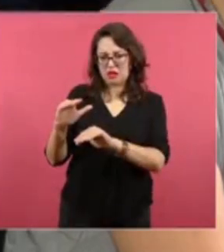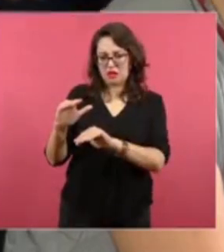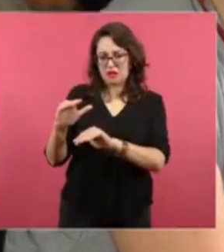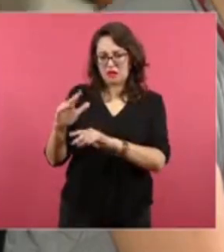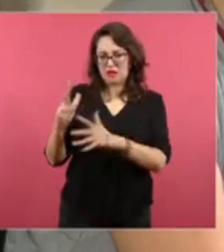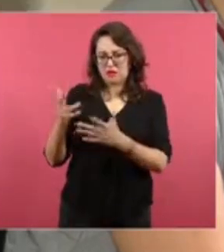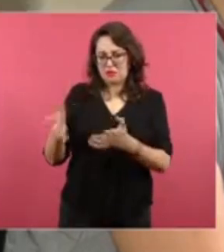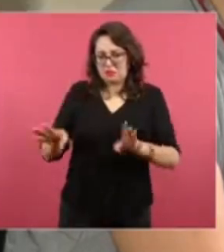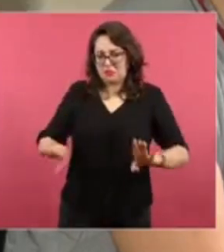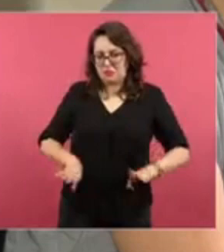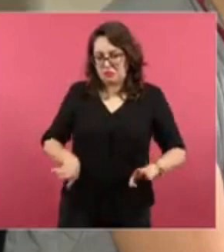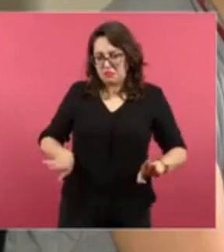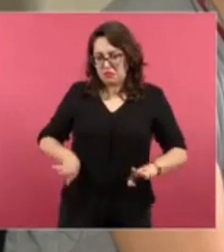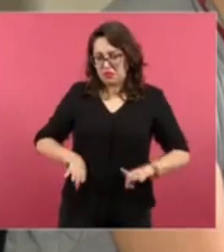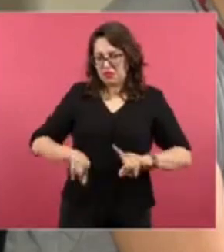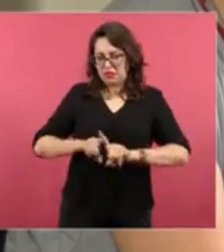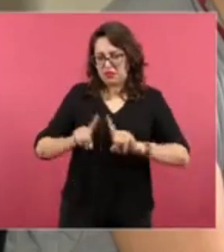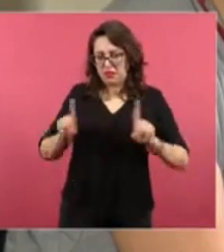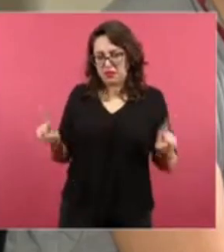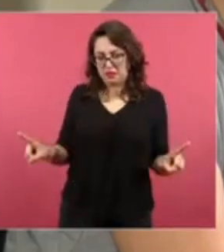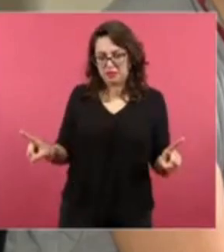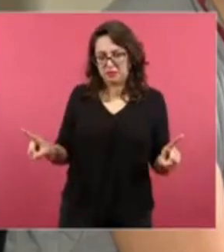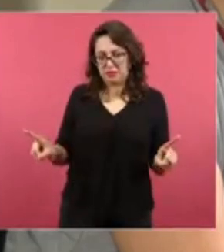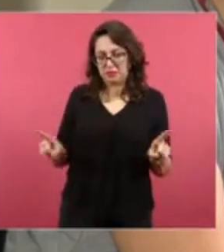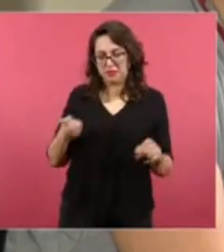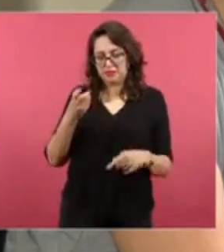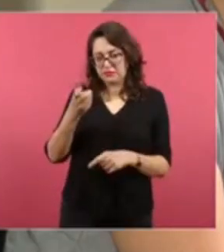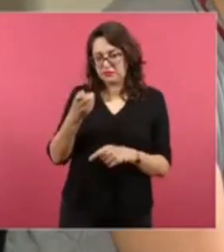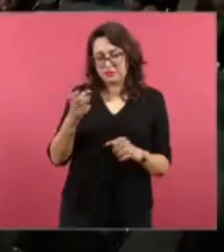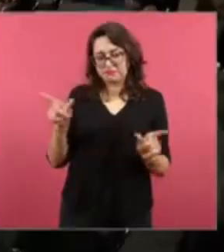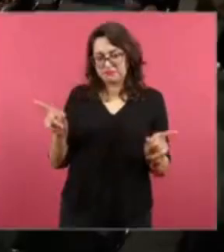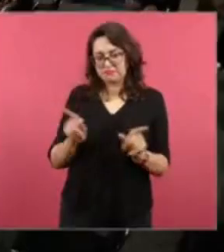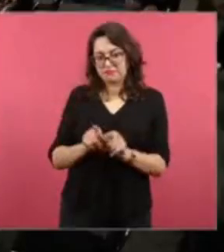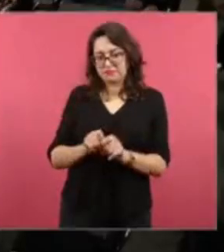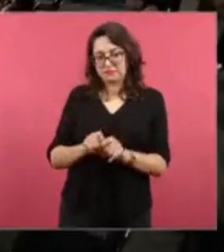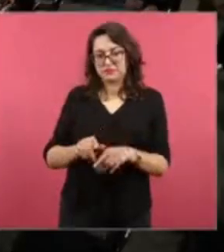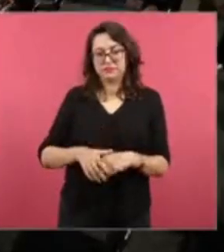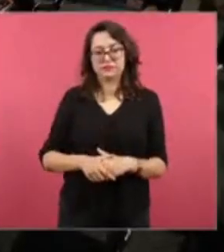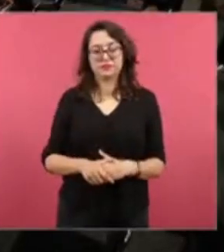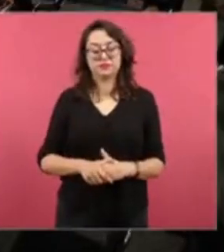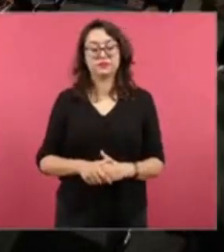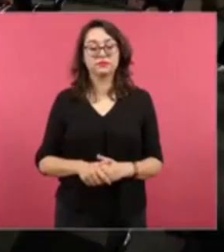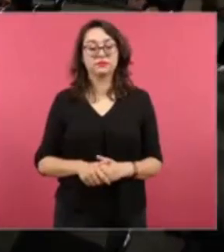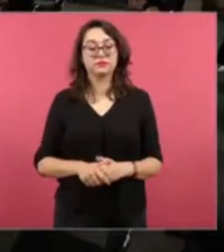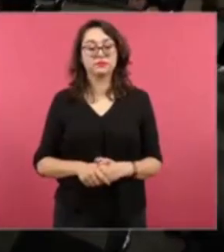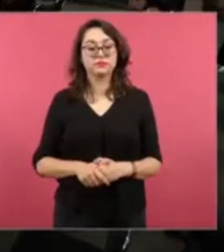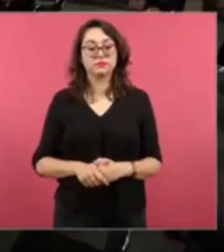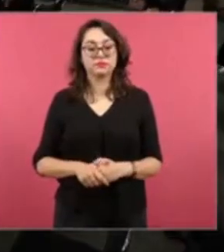que tienen otras capacidades. Sería todo. Muchas gracias. ¿Contestas primero?